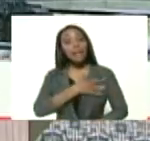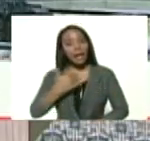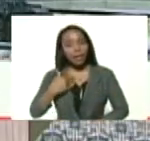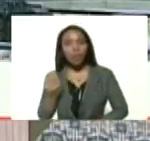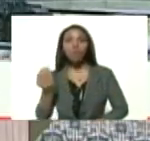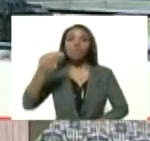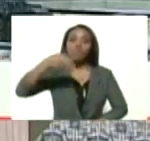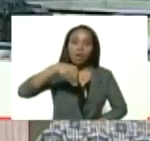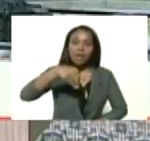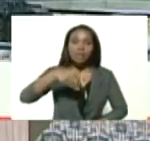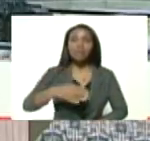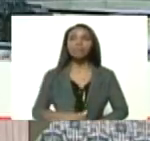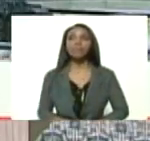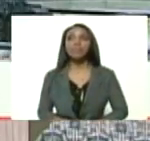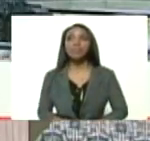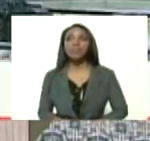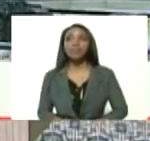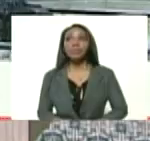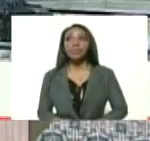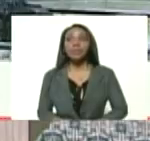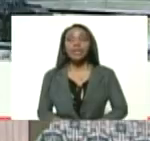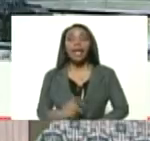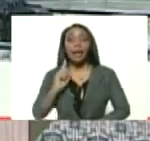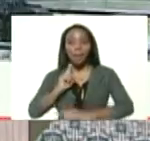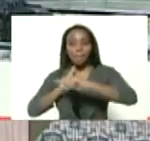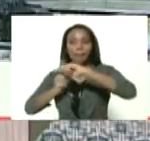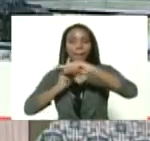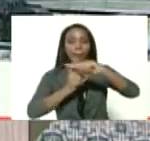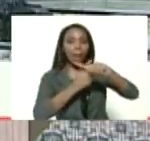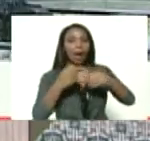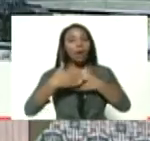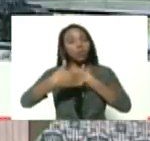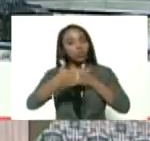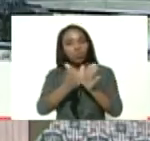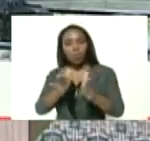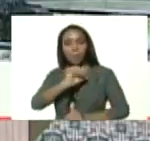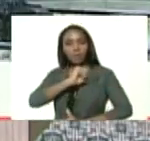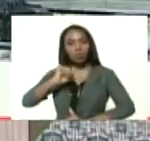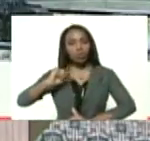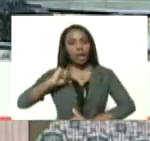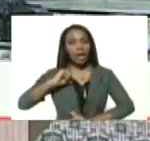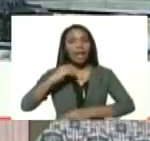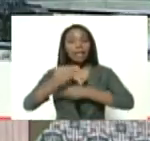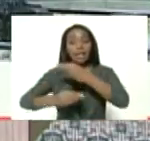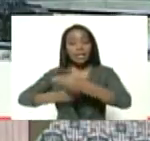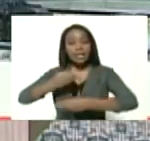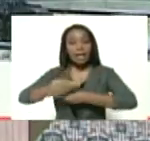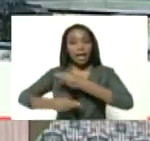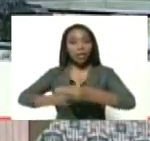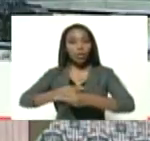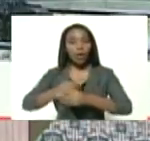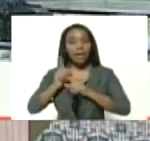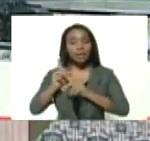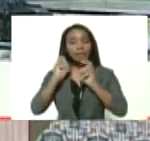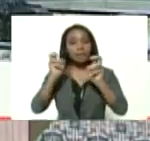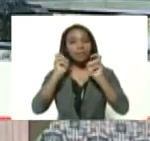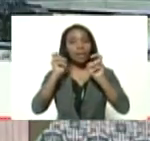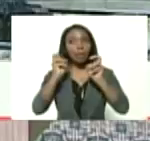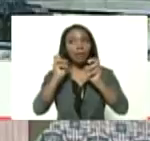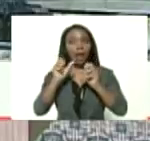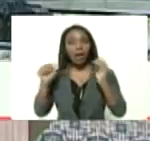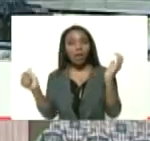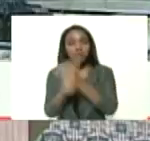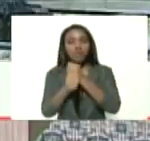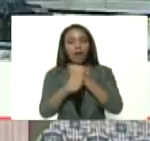además, dado que el pesquisaje ampliado y personalizado que se está realizando a raíz de la encuesta